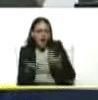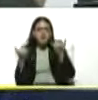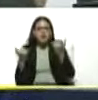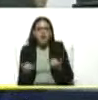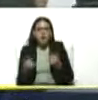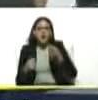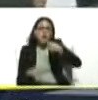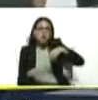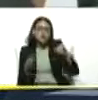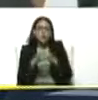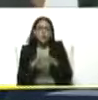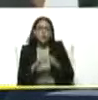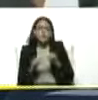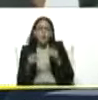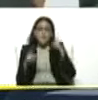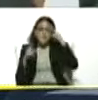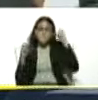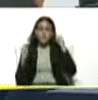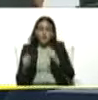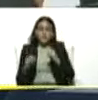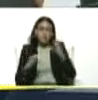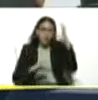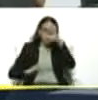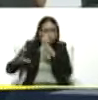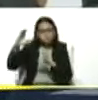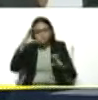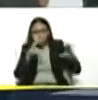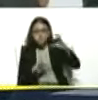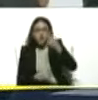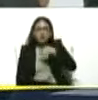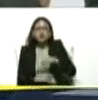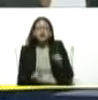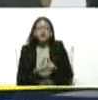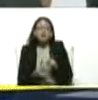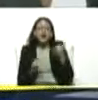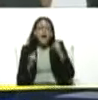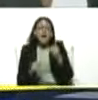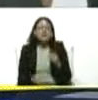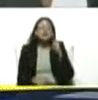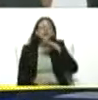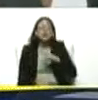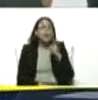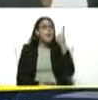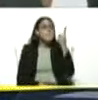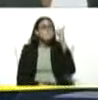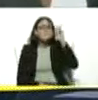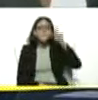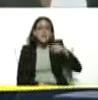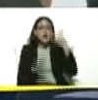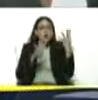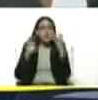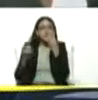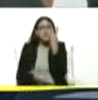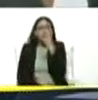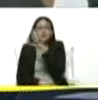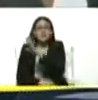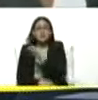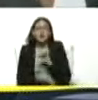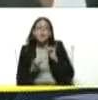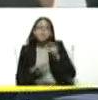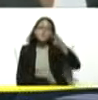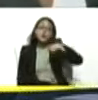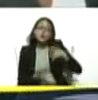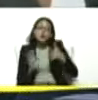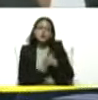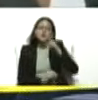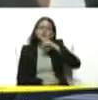del INEA, tenemos registros de plantas del año 1945, presidente. Hoy la reserva genética del país del cacao forma parte de